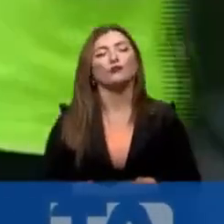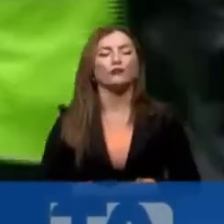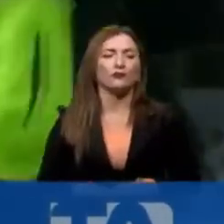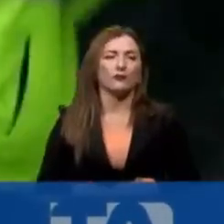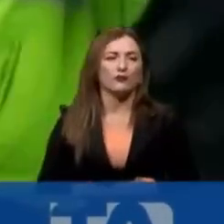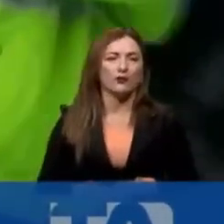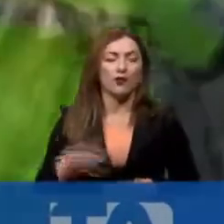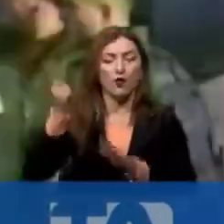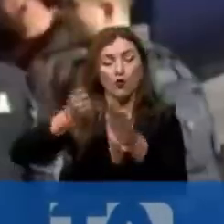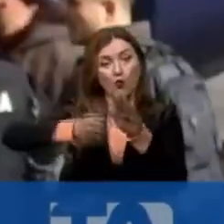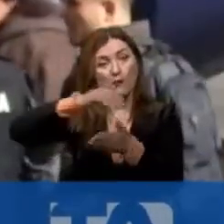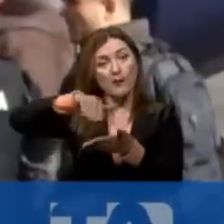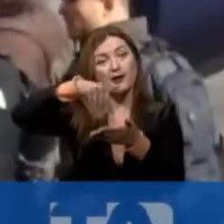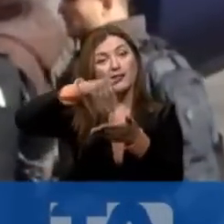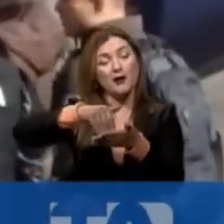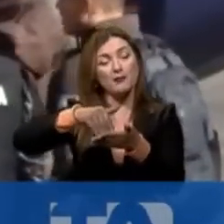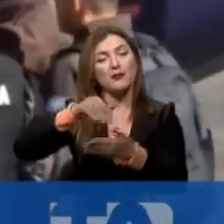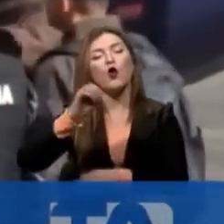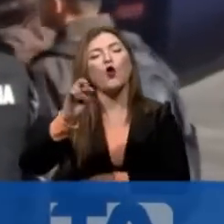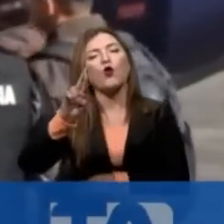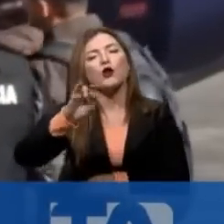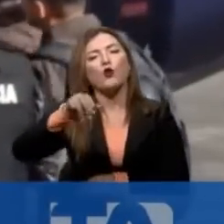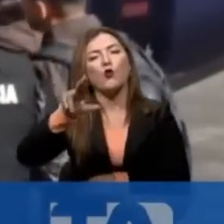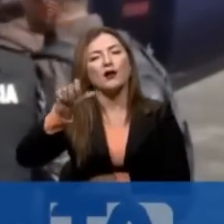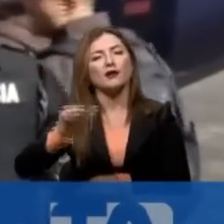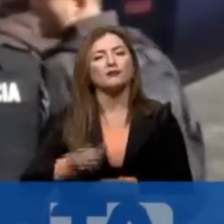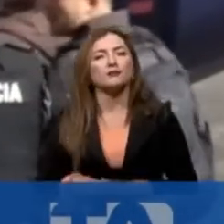otorgada por el juez manabita Byron Orejuela.